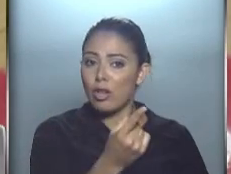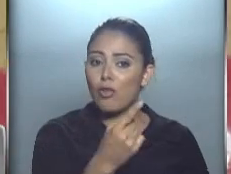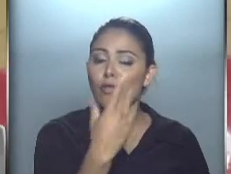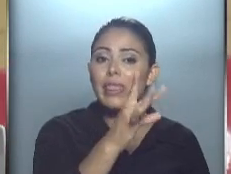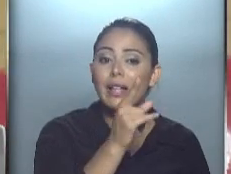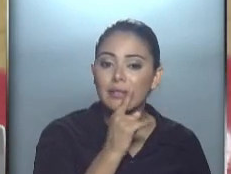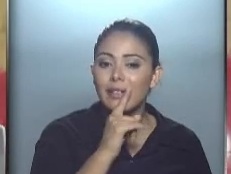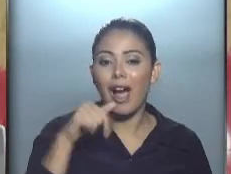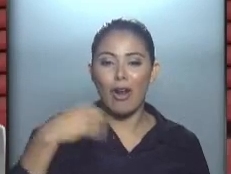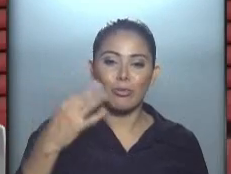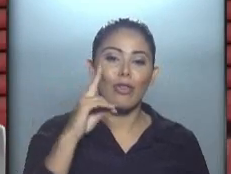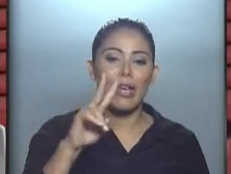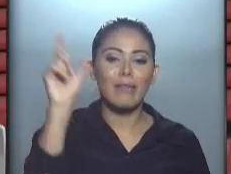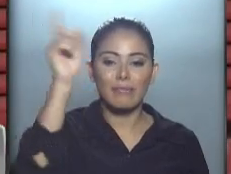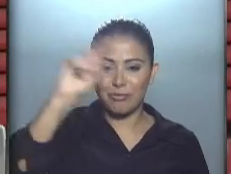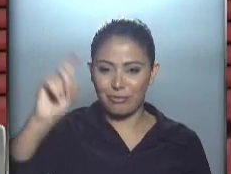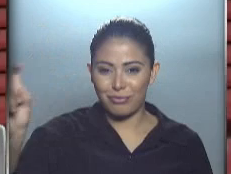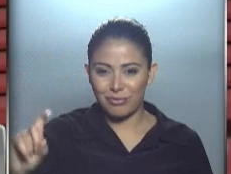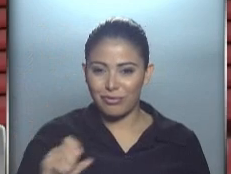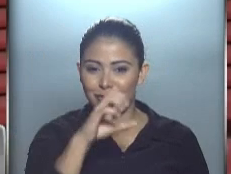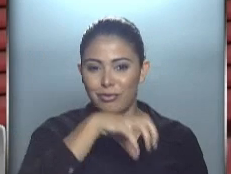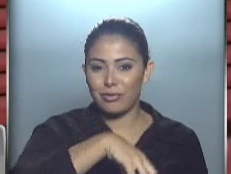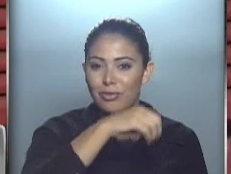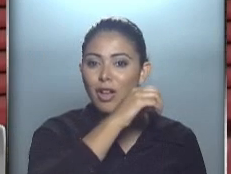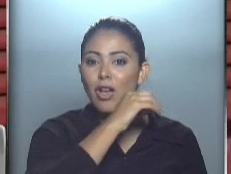allá de las pintadas que estamos observando en los alrededores ayer